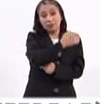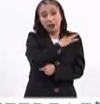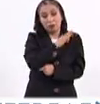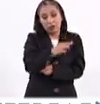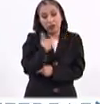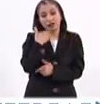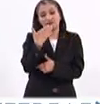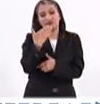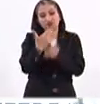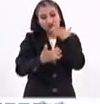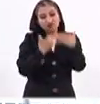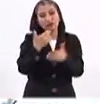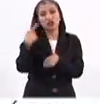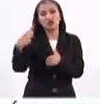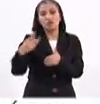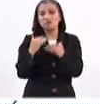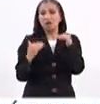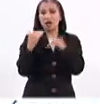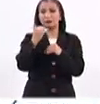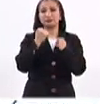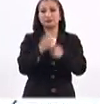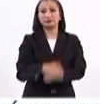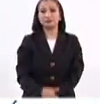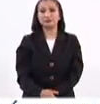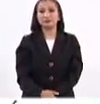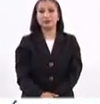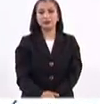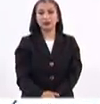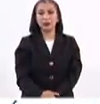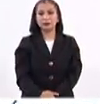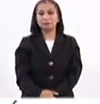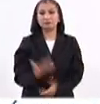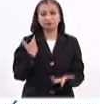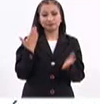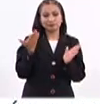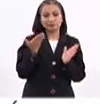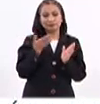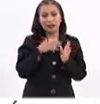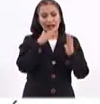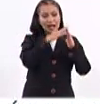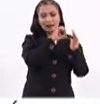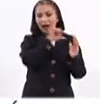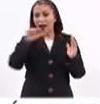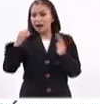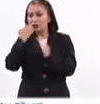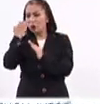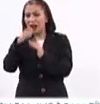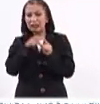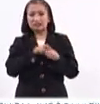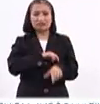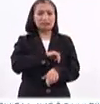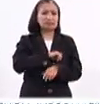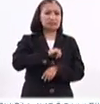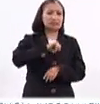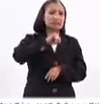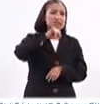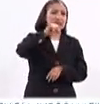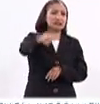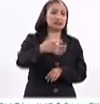poder desarrollar su máximo potencial. La distancia que tienen de casa a escuela a veces es